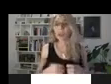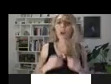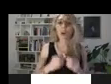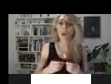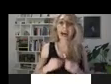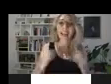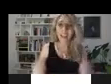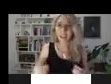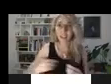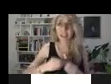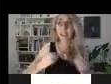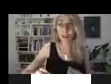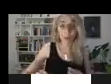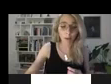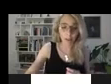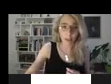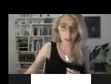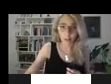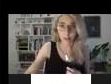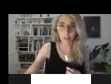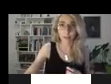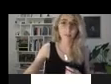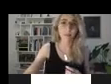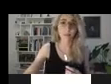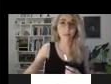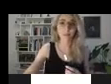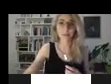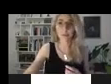cooperación con agentes de otros países.